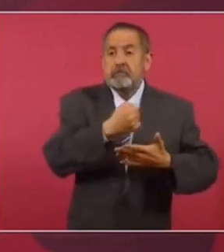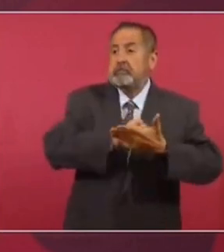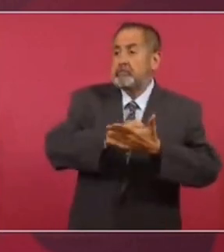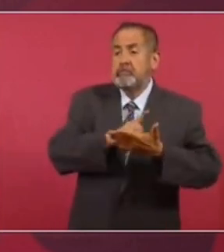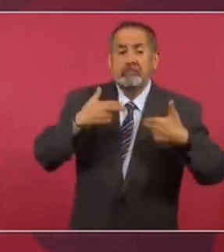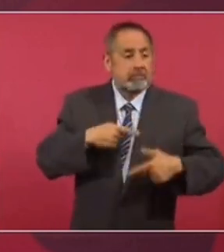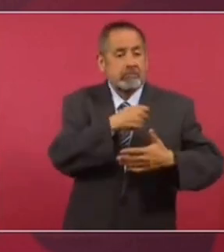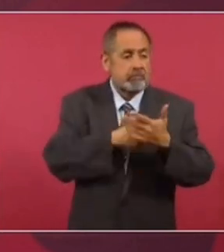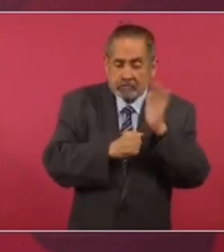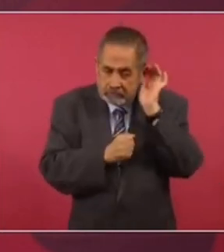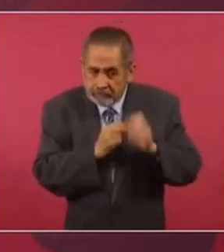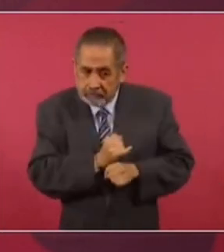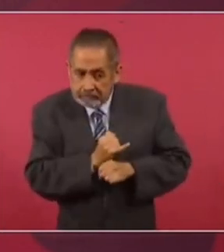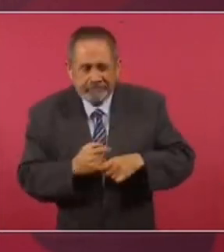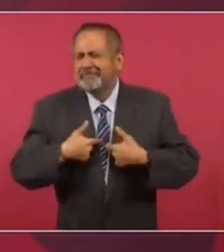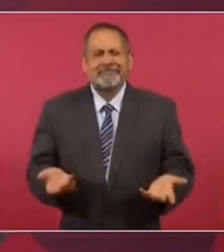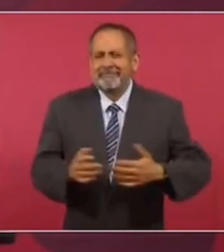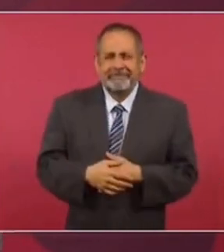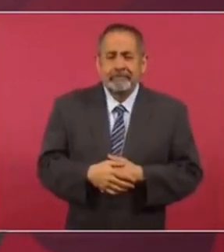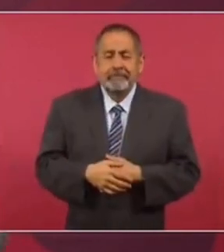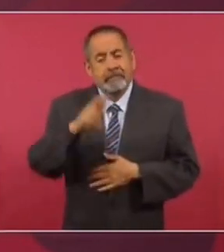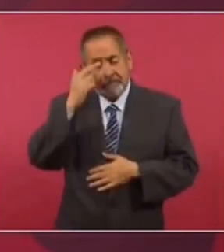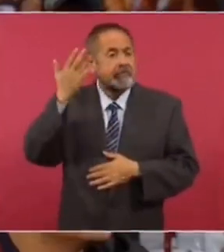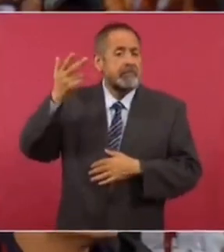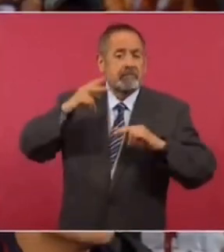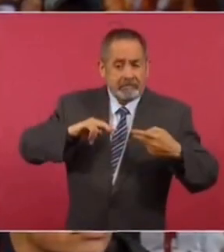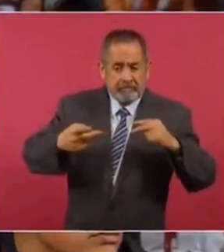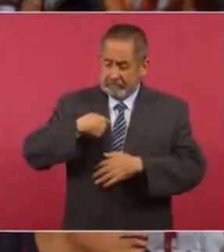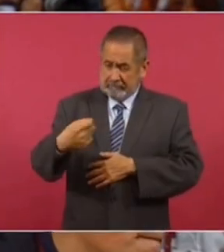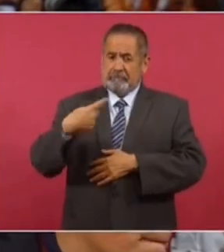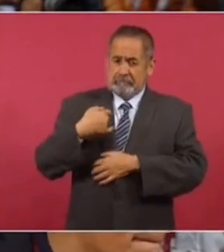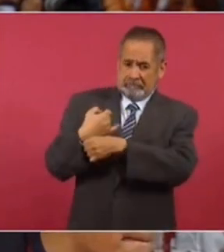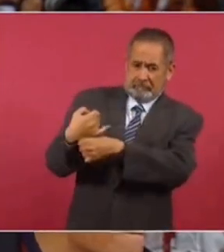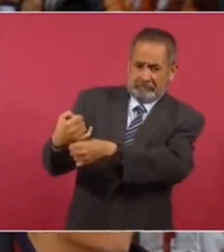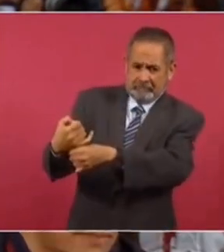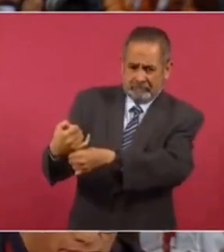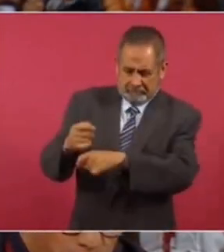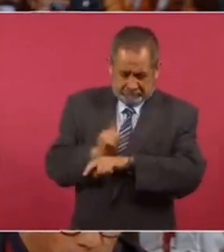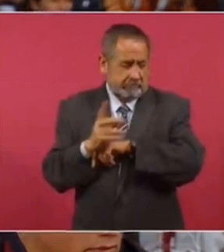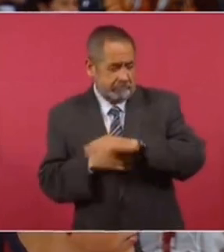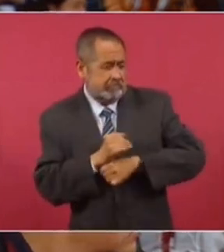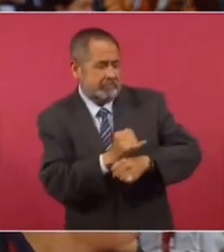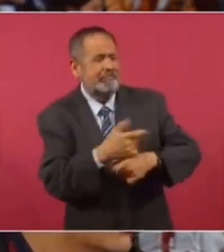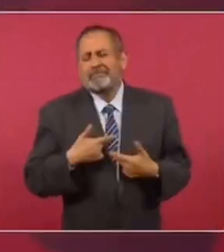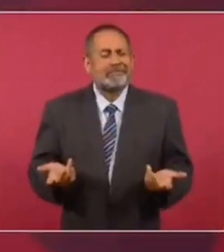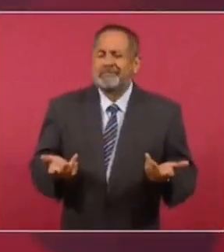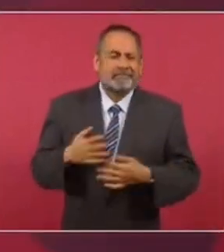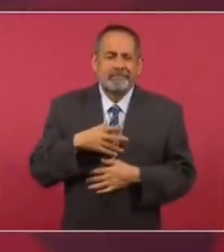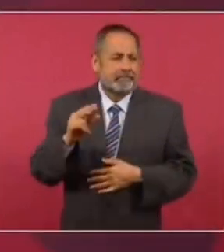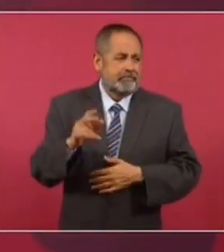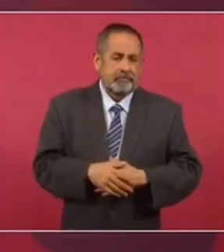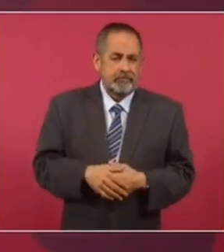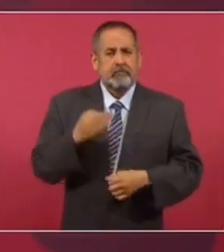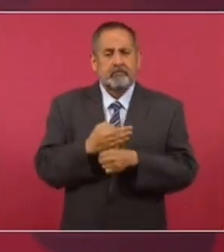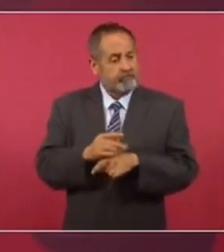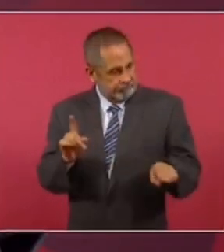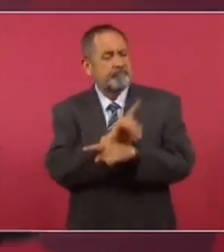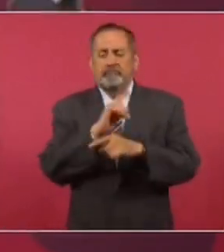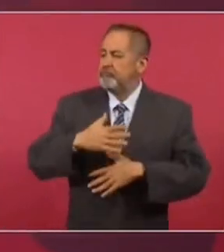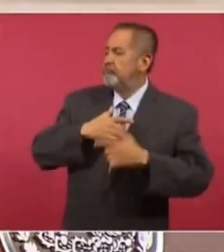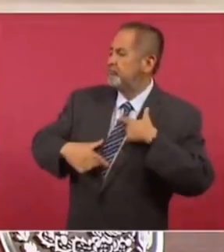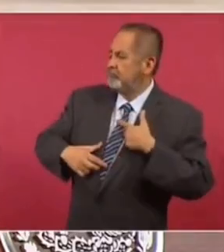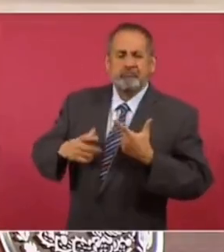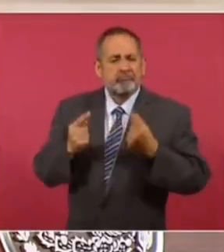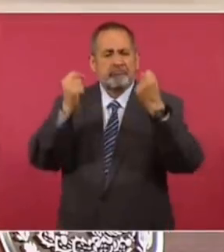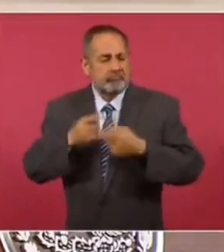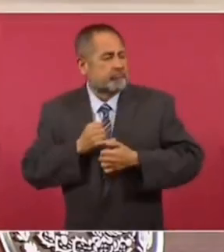humanos, a luchadores sociales, si nosotros padecimos de eso. Ni modo que vamos, ahora que estamos en el gobierno, a hacer lo